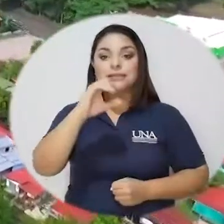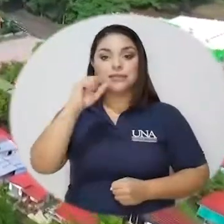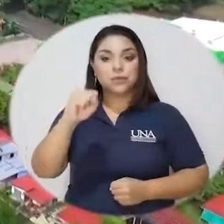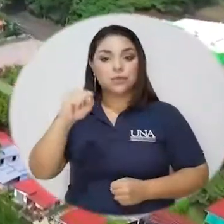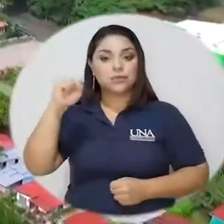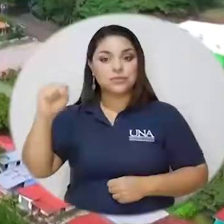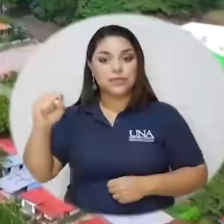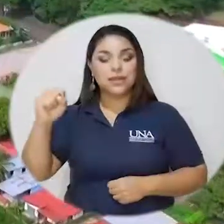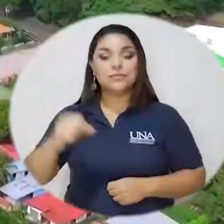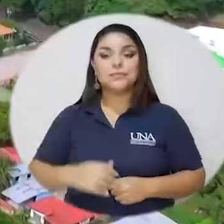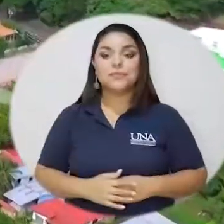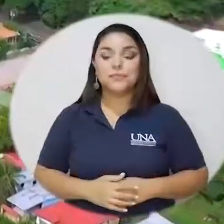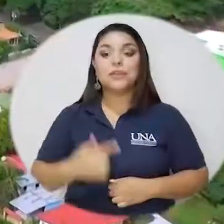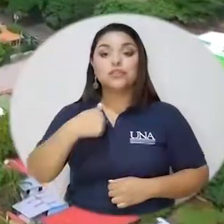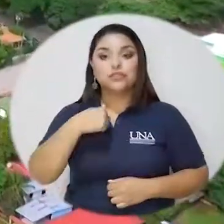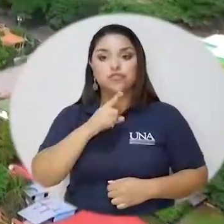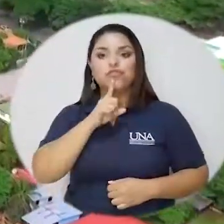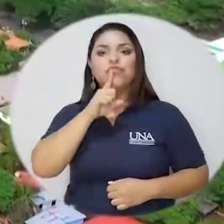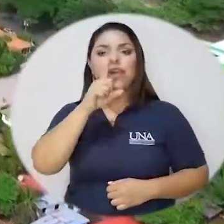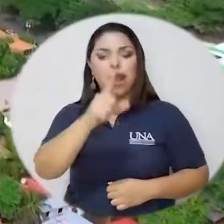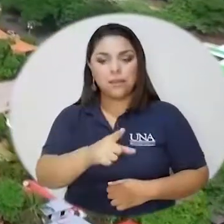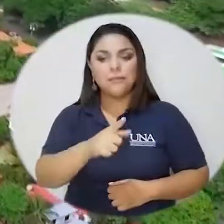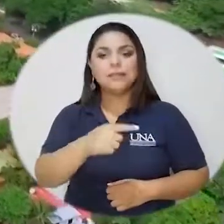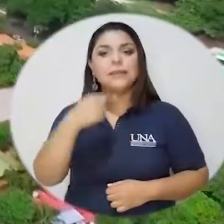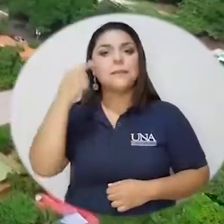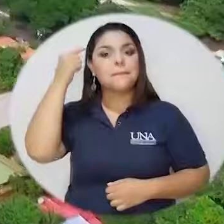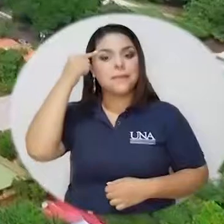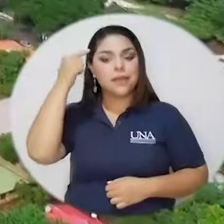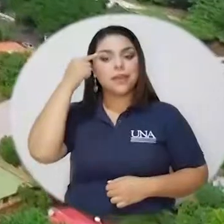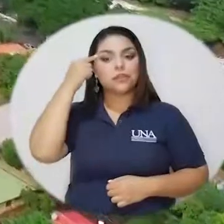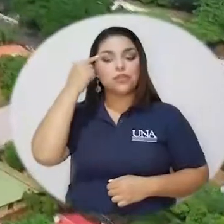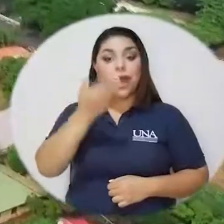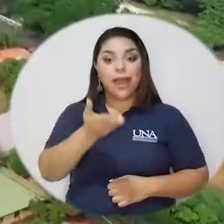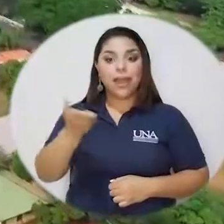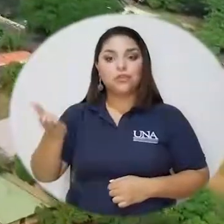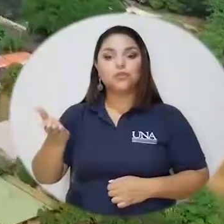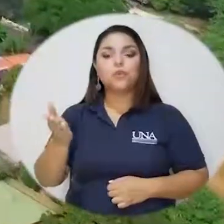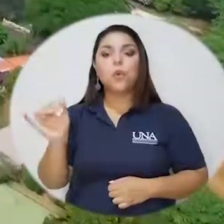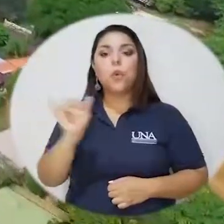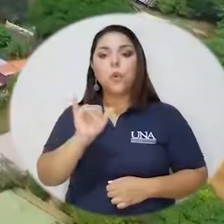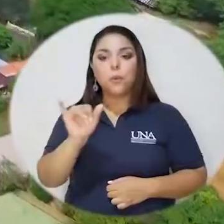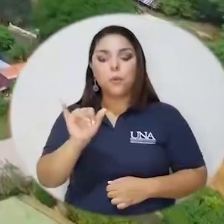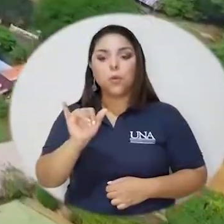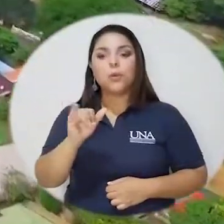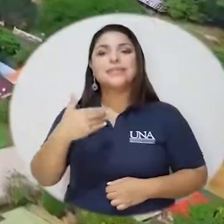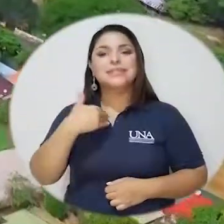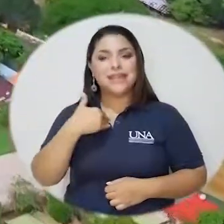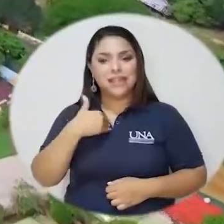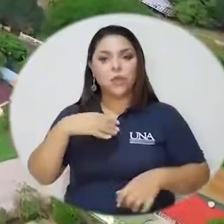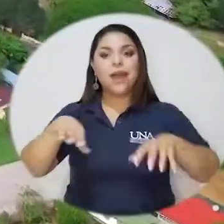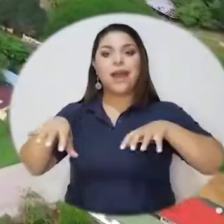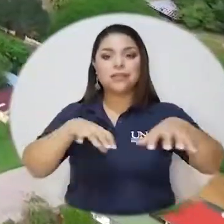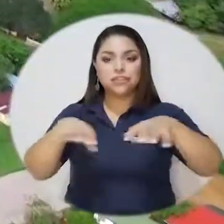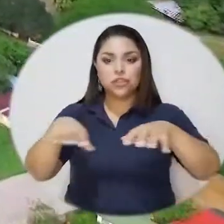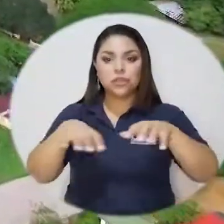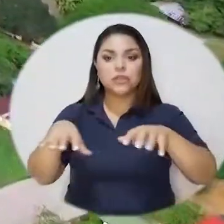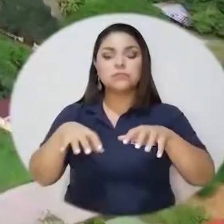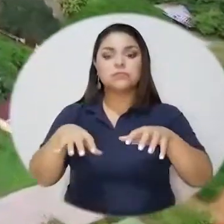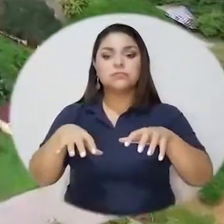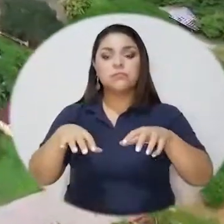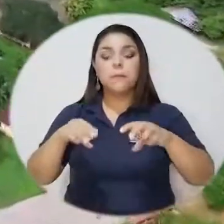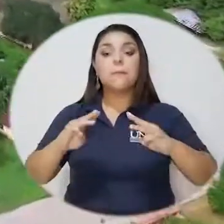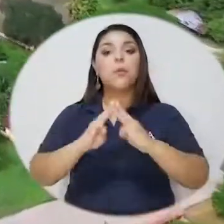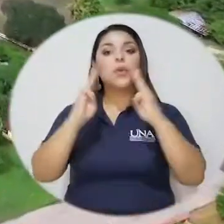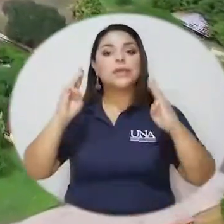Seguro Social, yo realmente considero que tienen o han tenido una serie de acciones pues